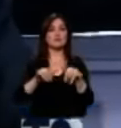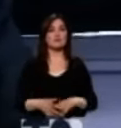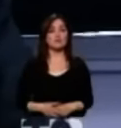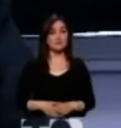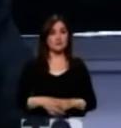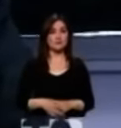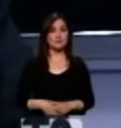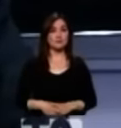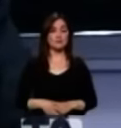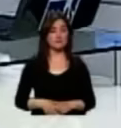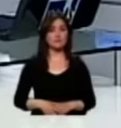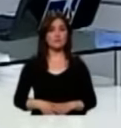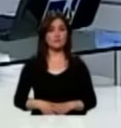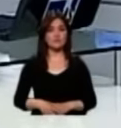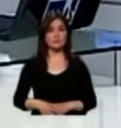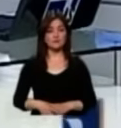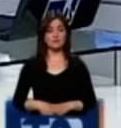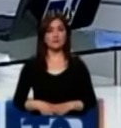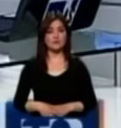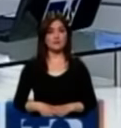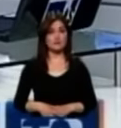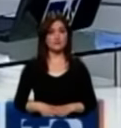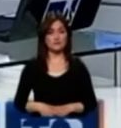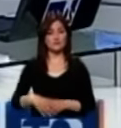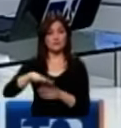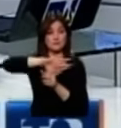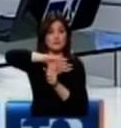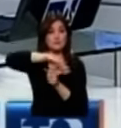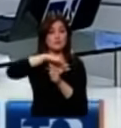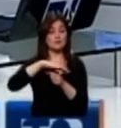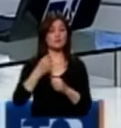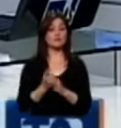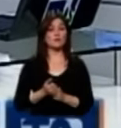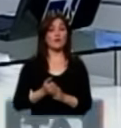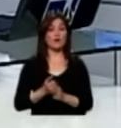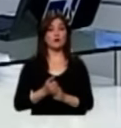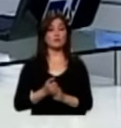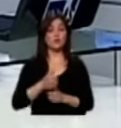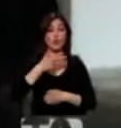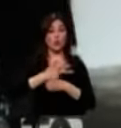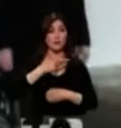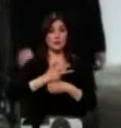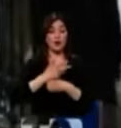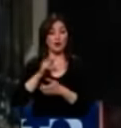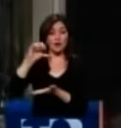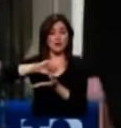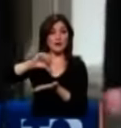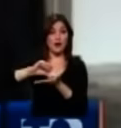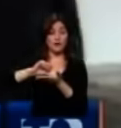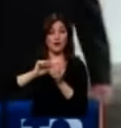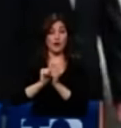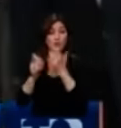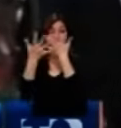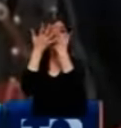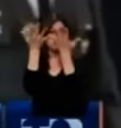Acoto, 24 horas. Hemos implementado. Los embajadores de Guatemala, Irán, Gran Bretaña y Perú presentaron sus